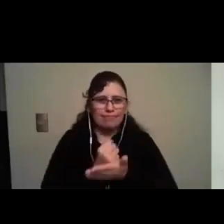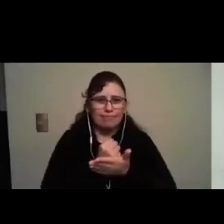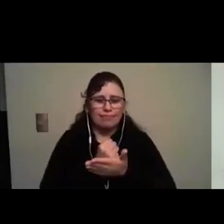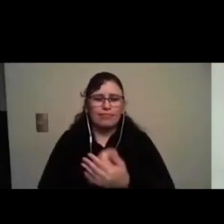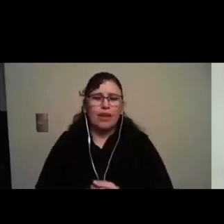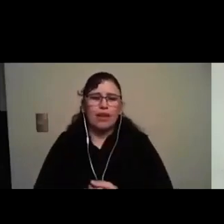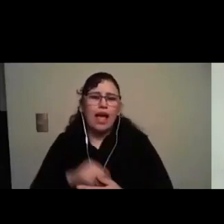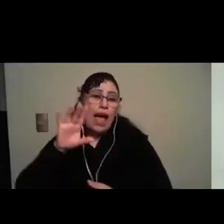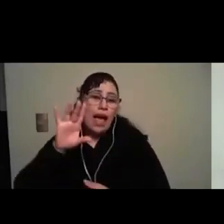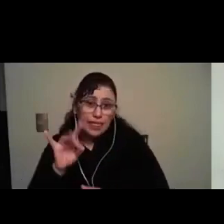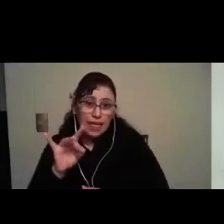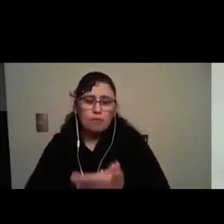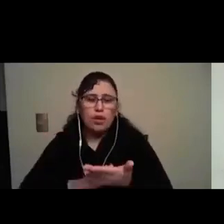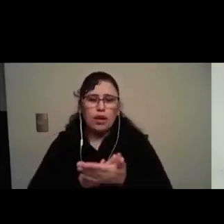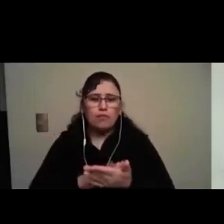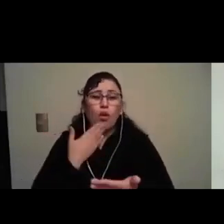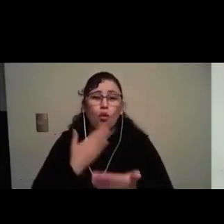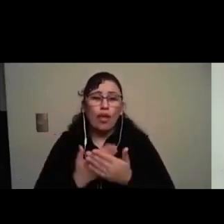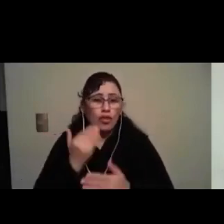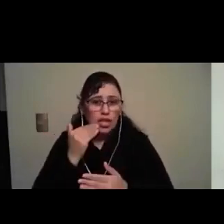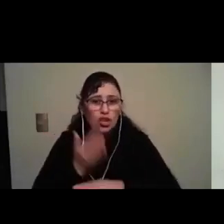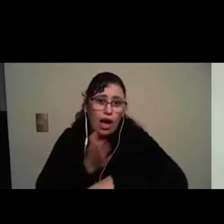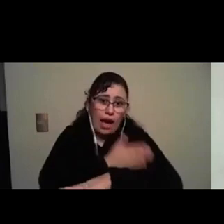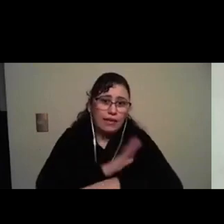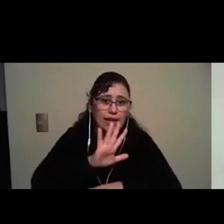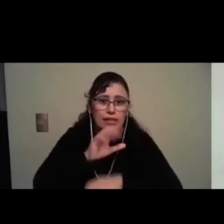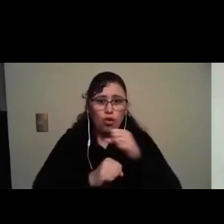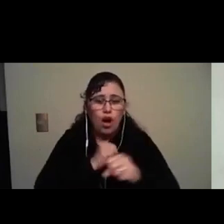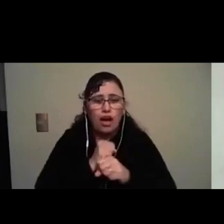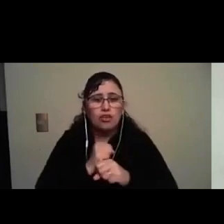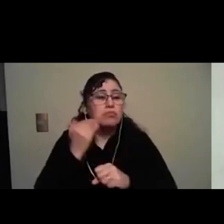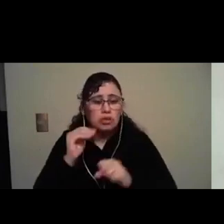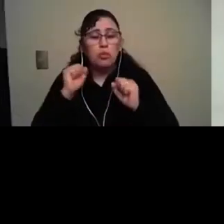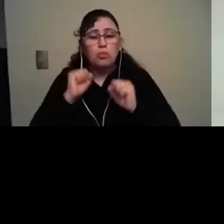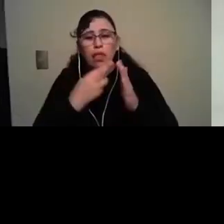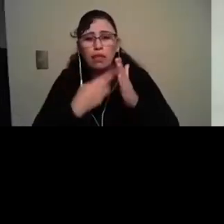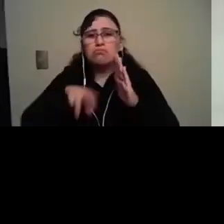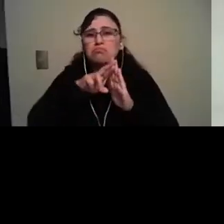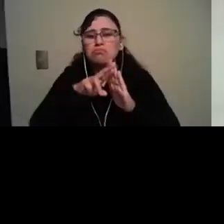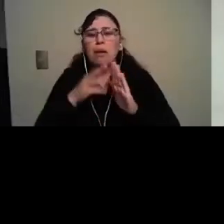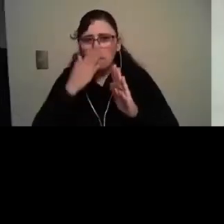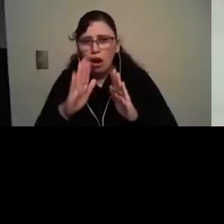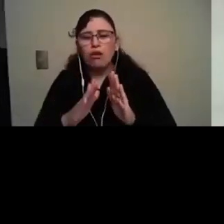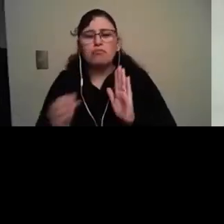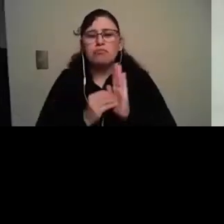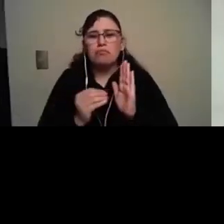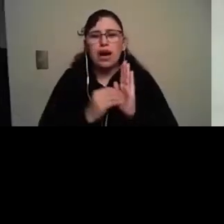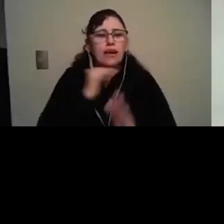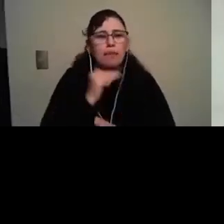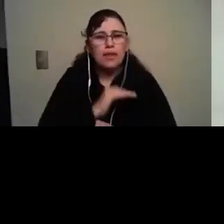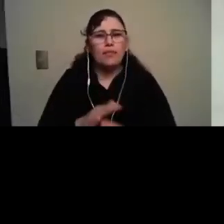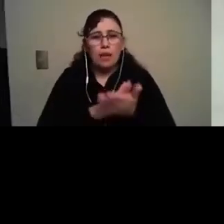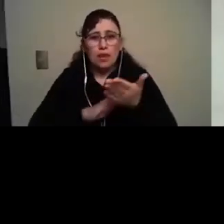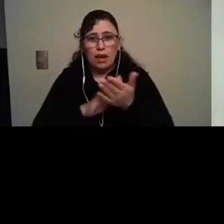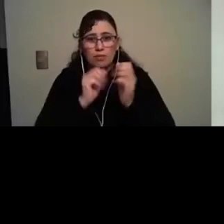eso, la edad, si es más temprana, por ejemplo, hay un potencial de recuperación mucho mayor, porque estamos en un cerebro maduro que si al año,